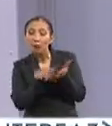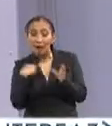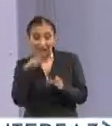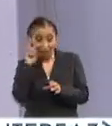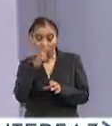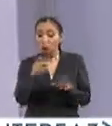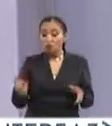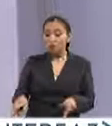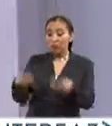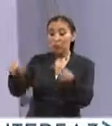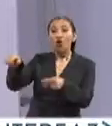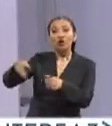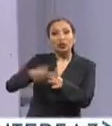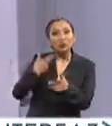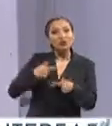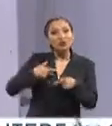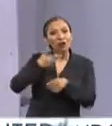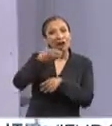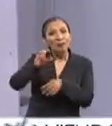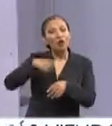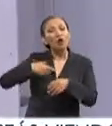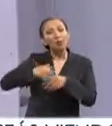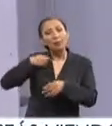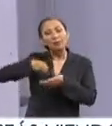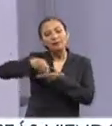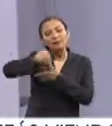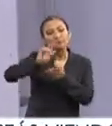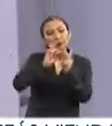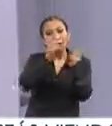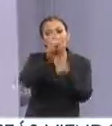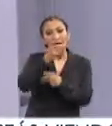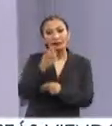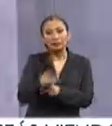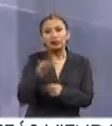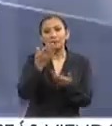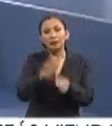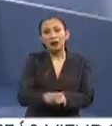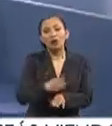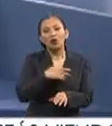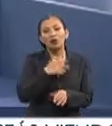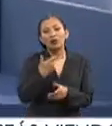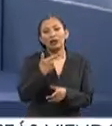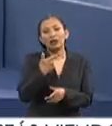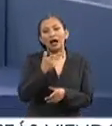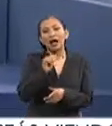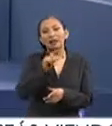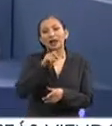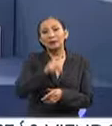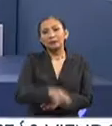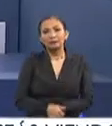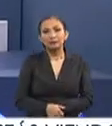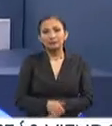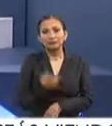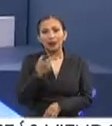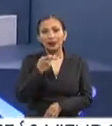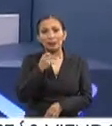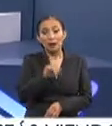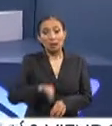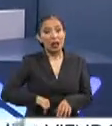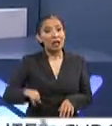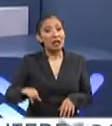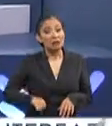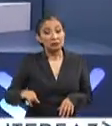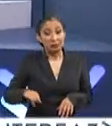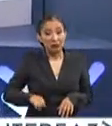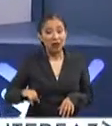comercial y que el campesino lo vuelva a plantar. Ese tipo de cosas son las que se están realizando a partir del Banco Nacional de Germoplasma. Muy bien, Jorge Armando, pues